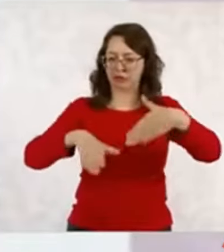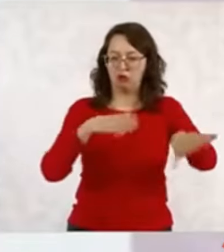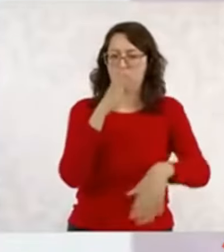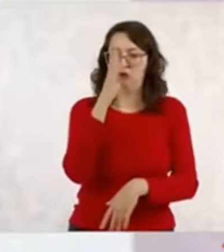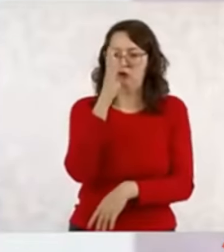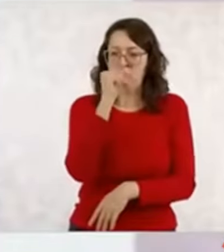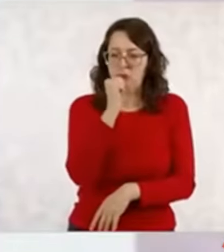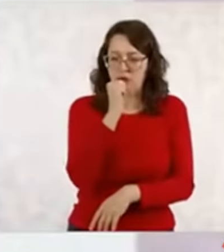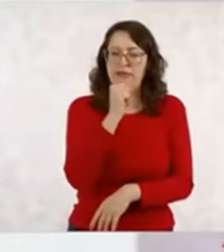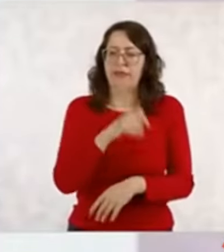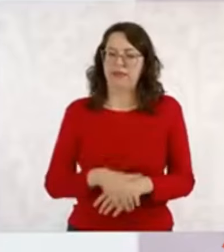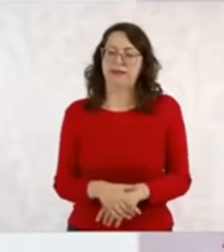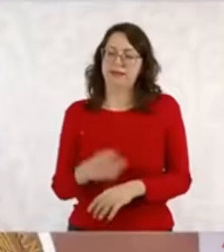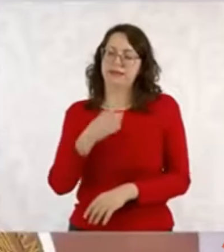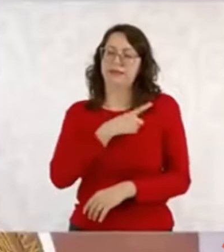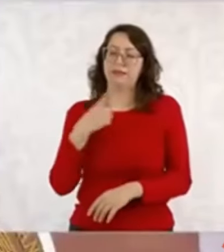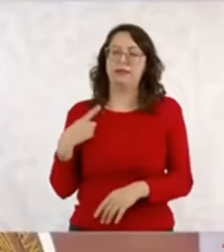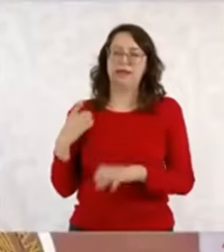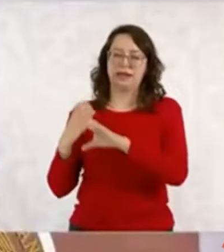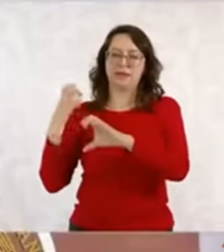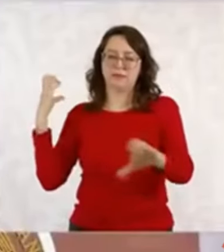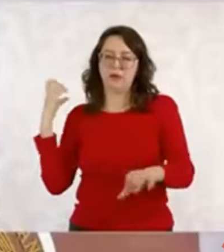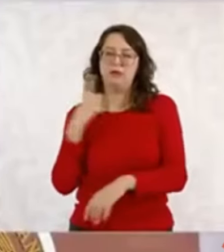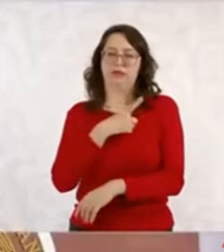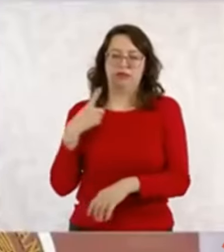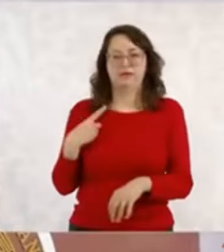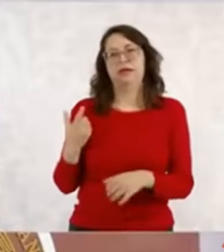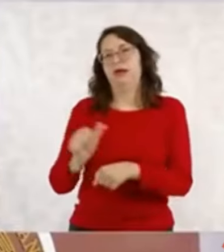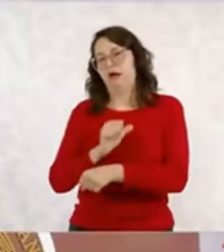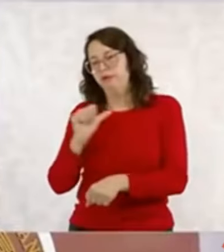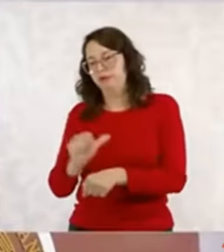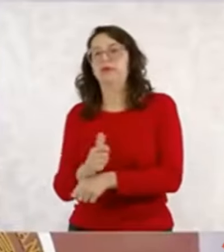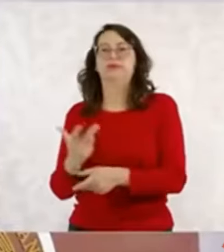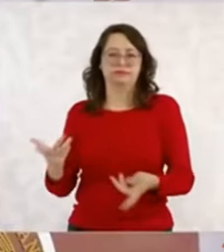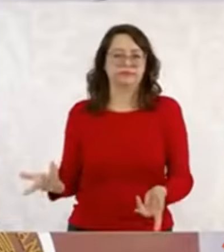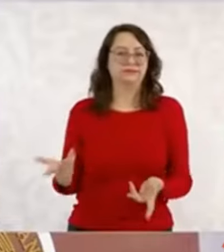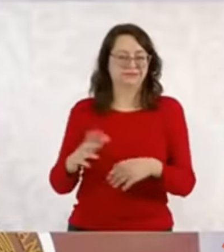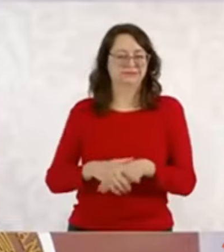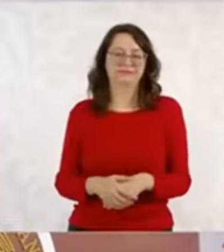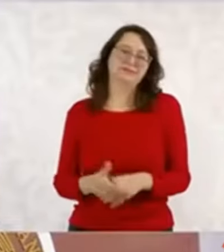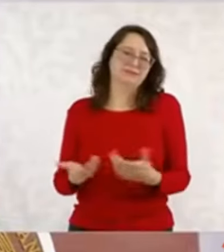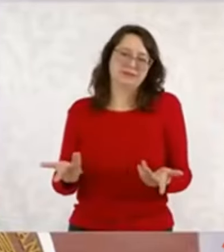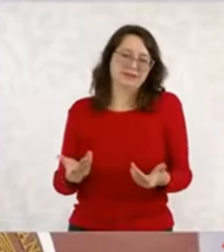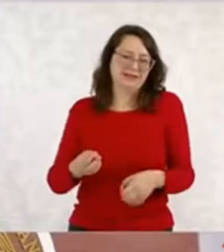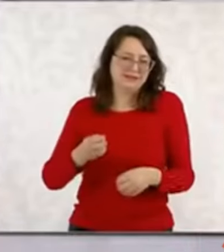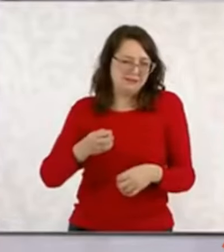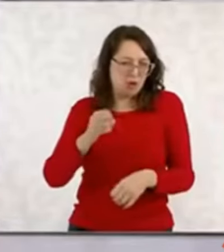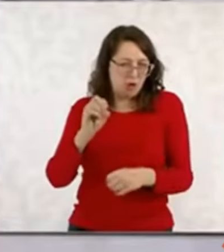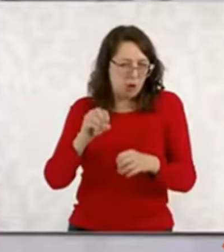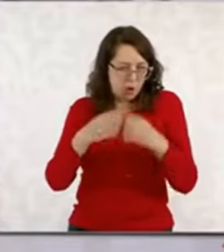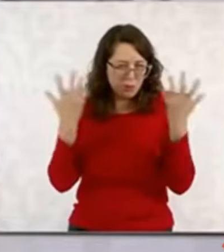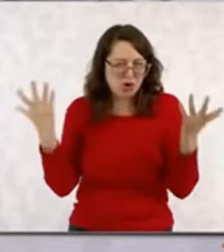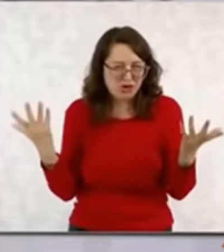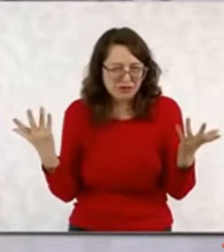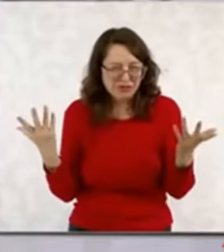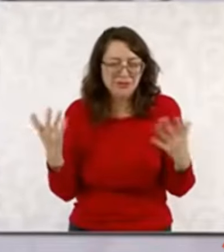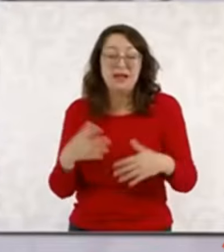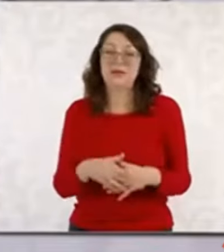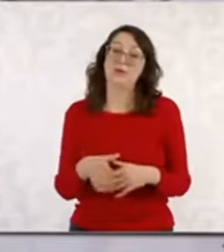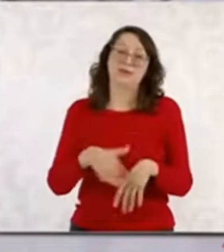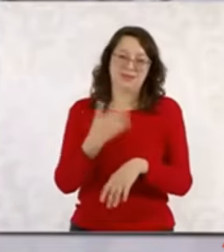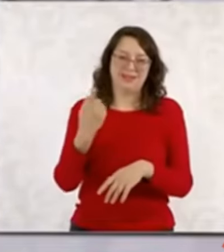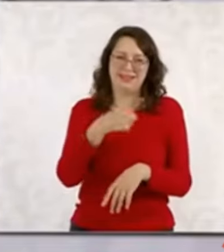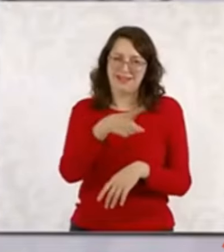Viene en vehículo y la gente se organiza. Lo digo porque para cualquier comentario